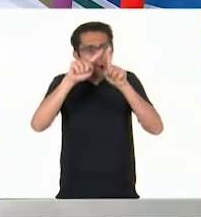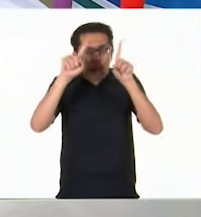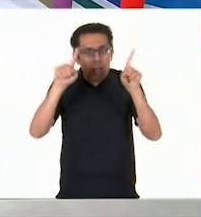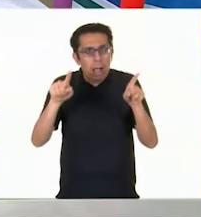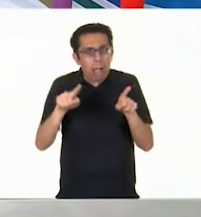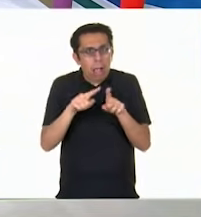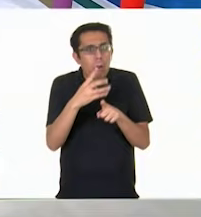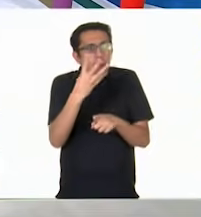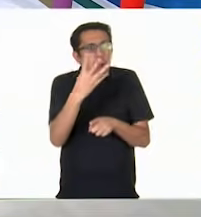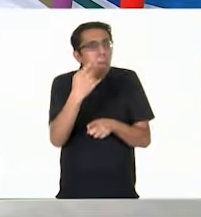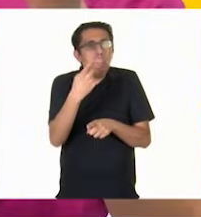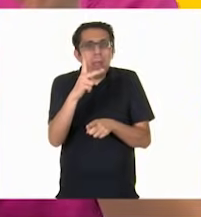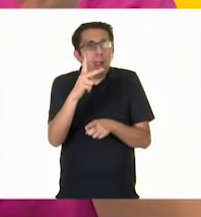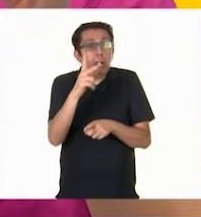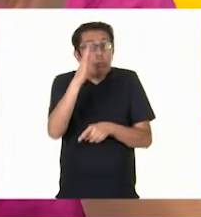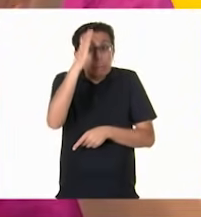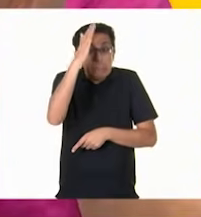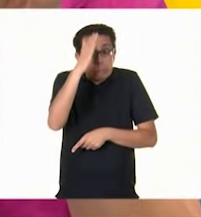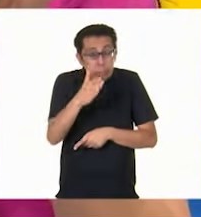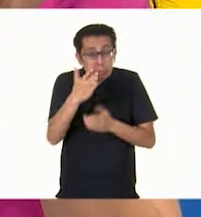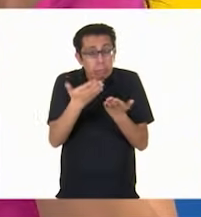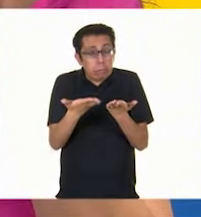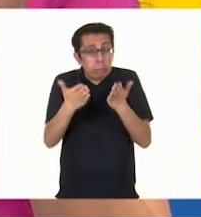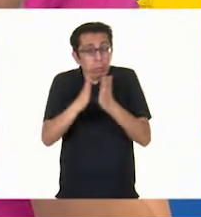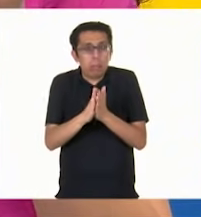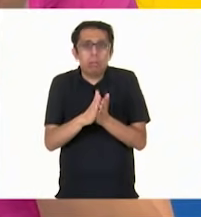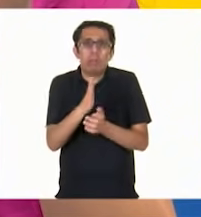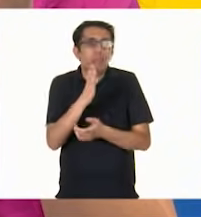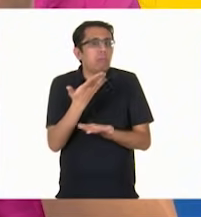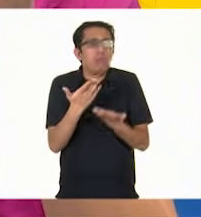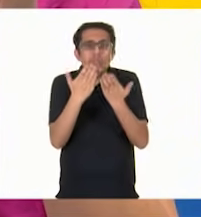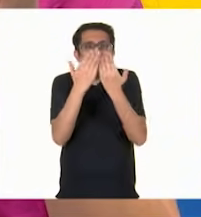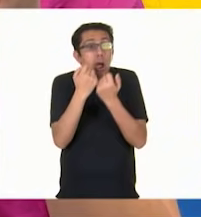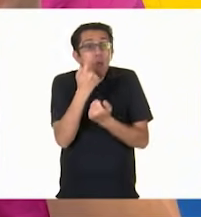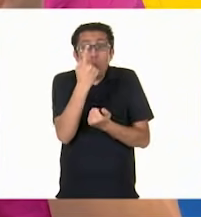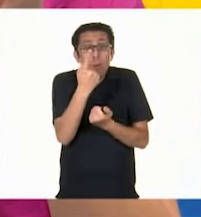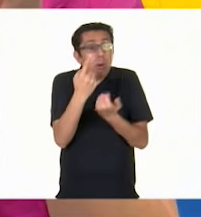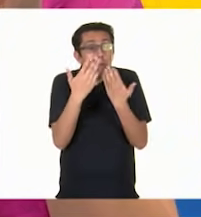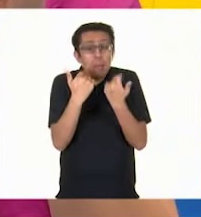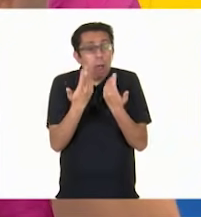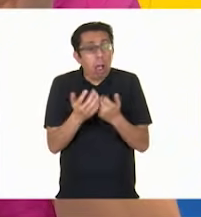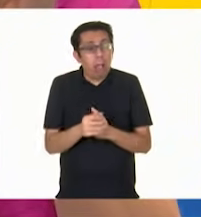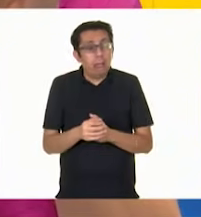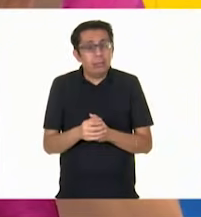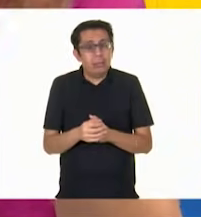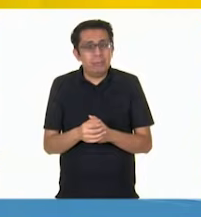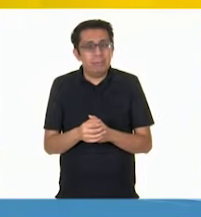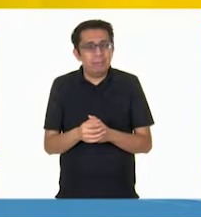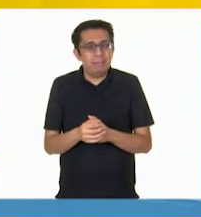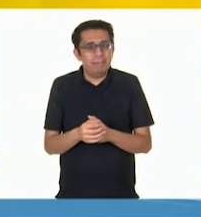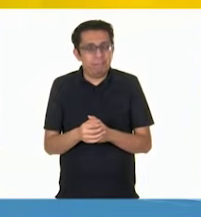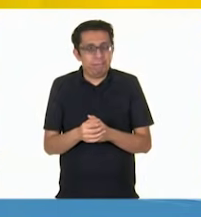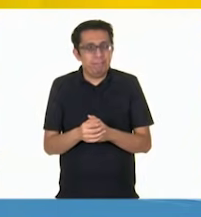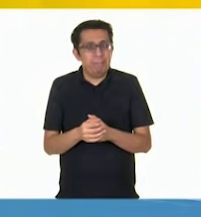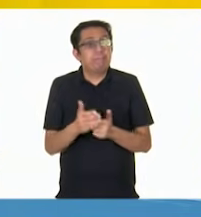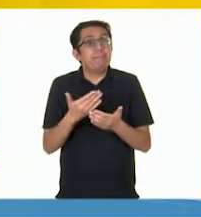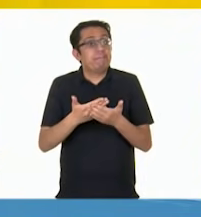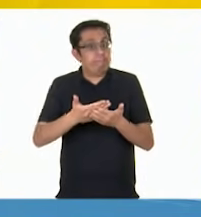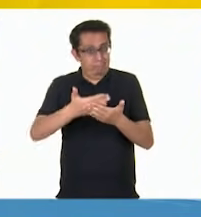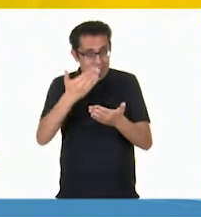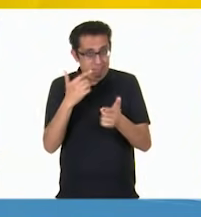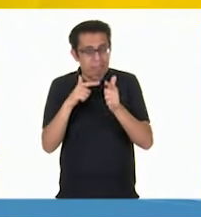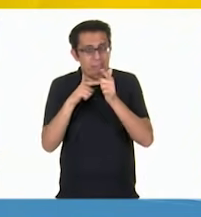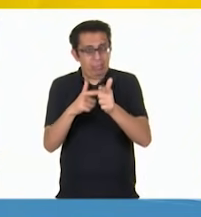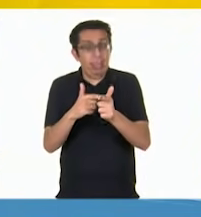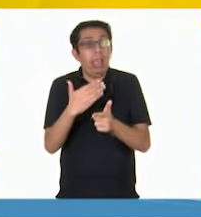no tiene ejes de simetría. Ni uno solo. ¿Te das cuenta? Ajá. Bueno, antes de continuar, quiero